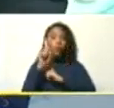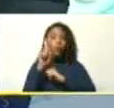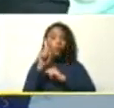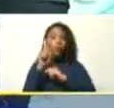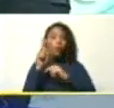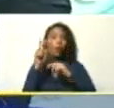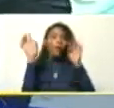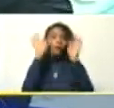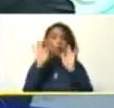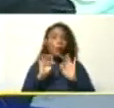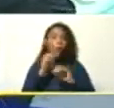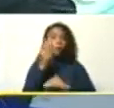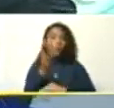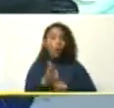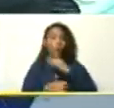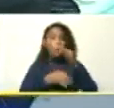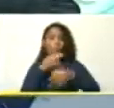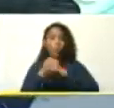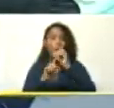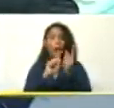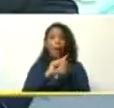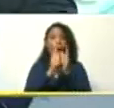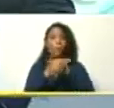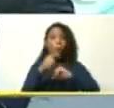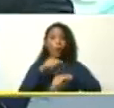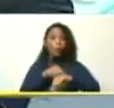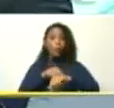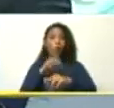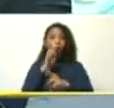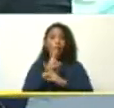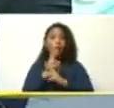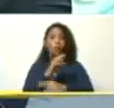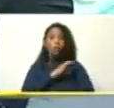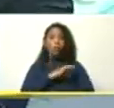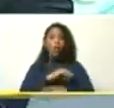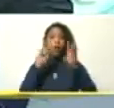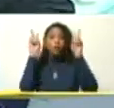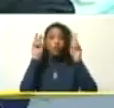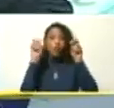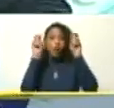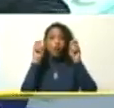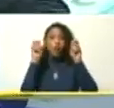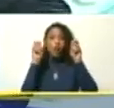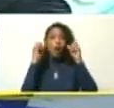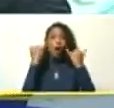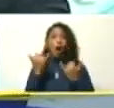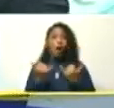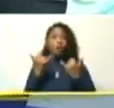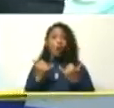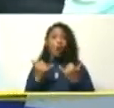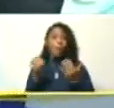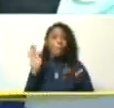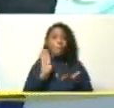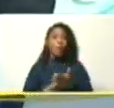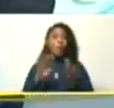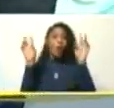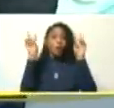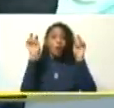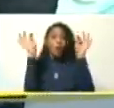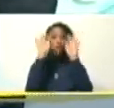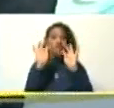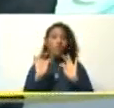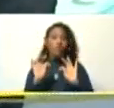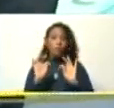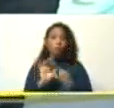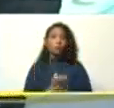condiciones de las que usted habla para el cambio de época. Pero si las redes sociales son nuevas, son novedosas, imponen un nuevo ritmo, un nuevo